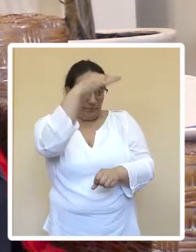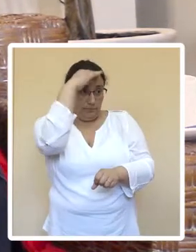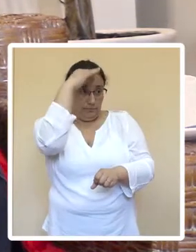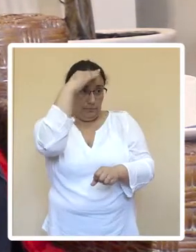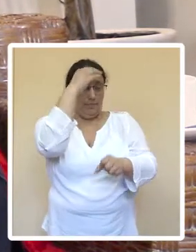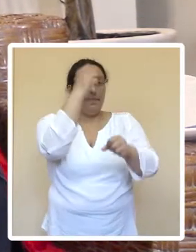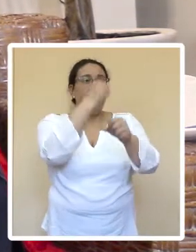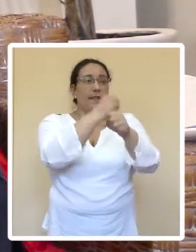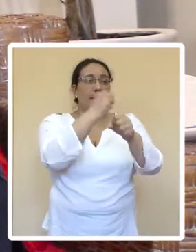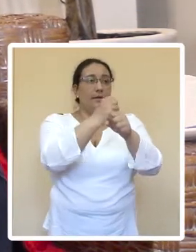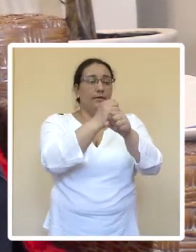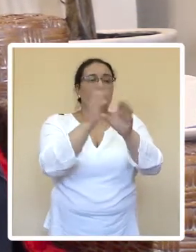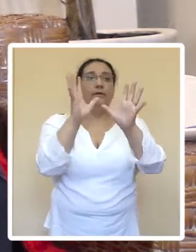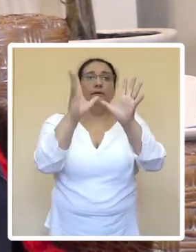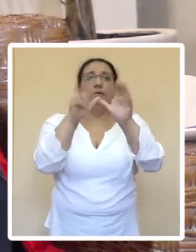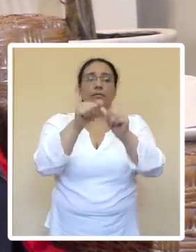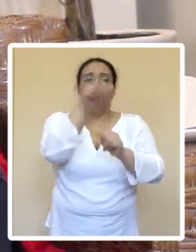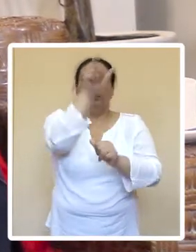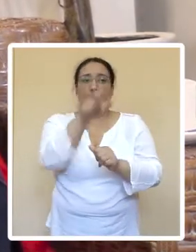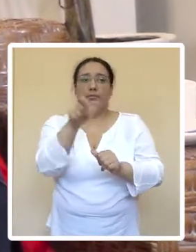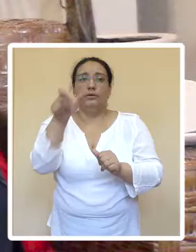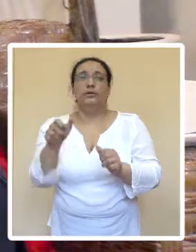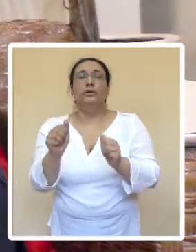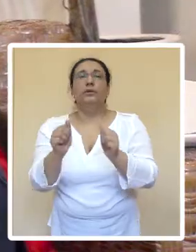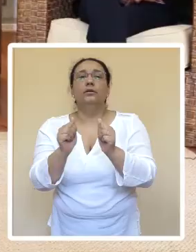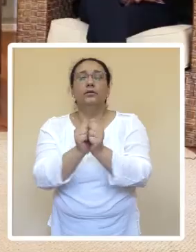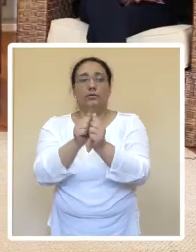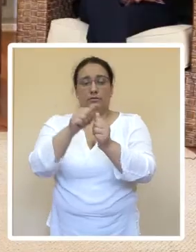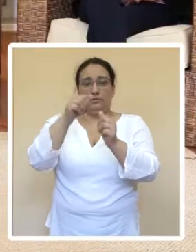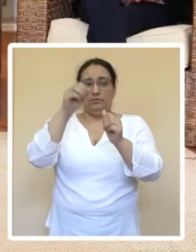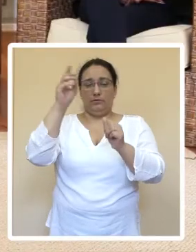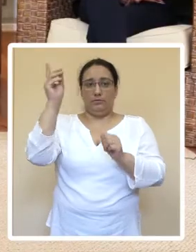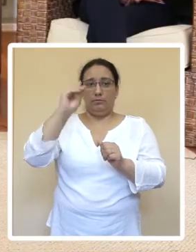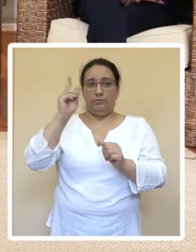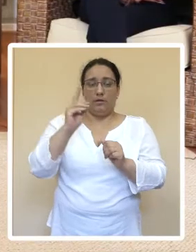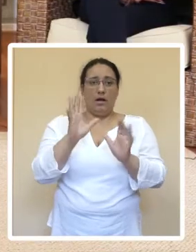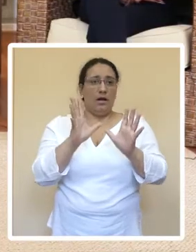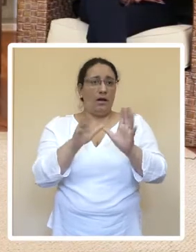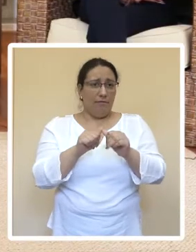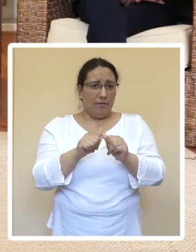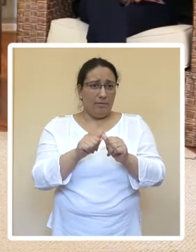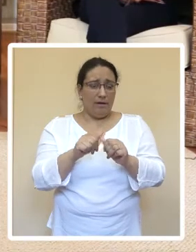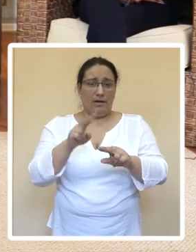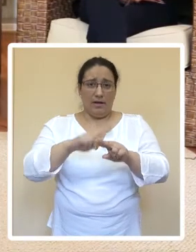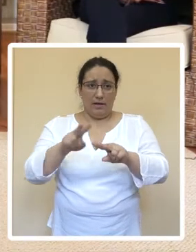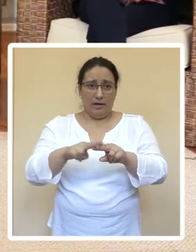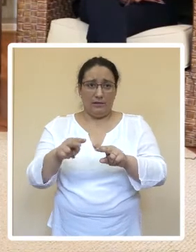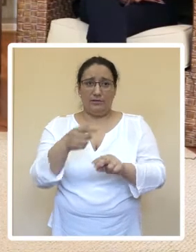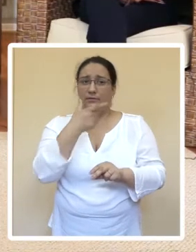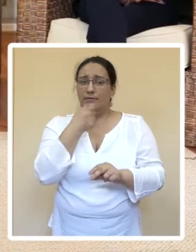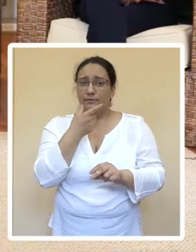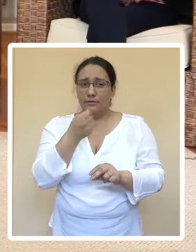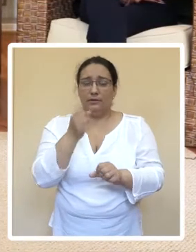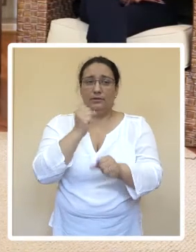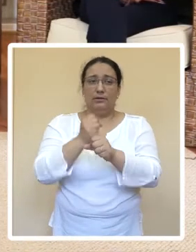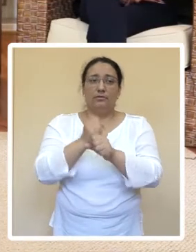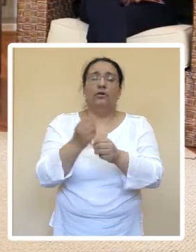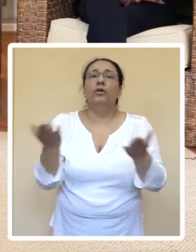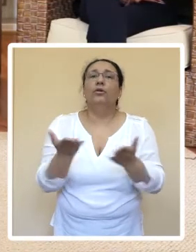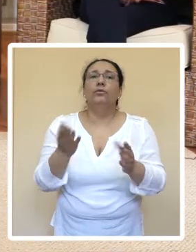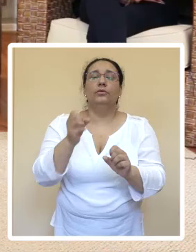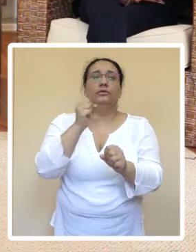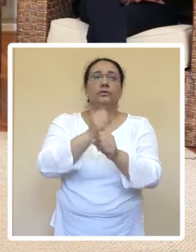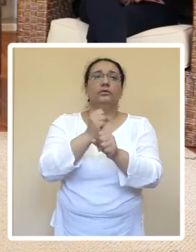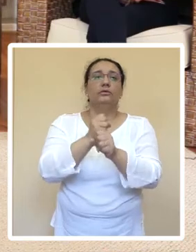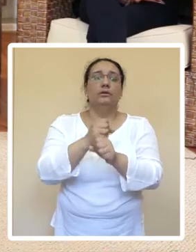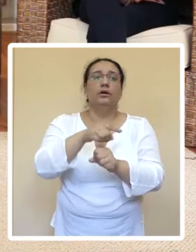las familias de personas con discapacidad? ¿Cómo es un facilitador? ¿Cómo se trabajan ese tipo de